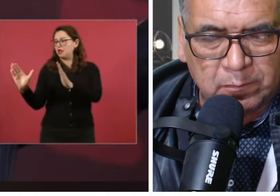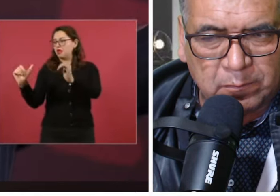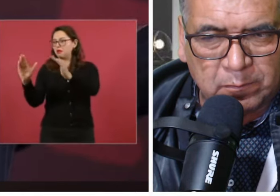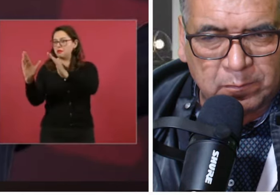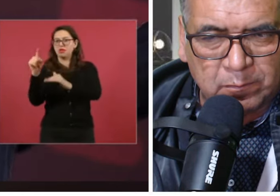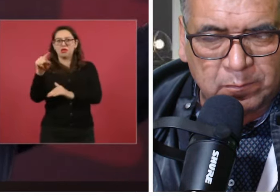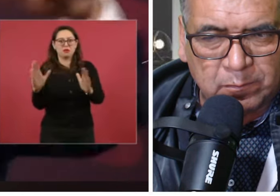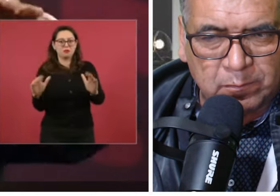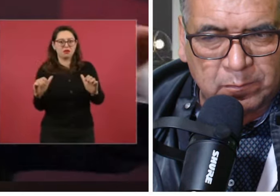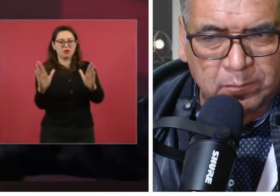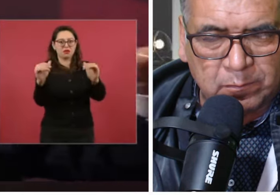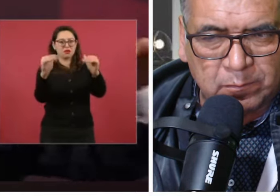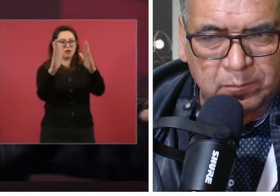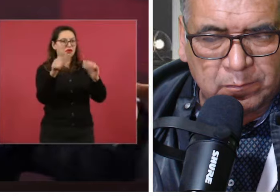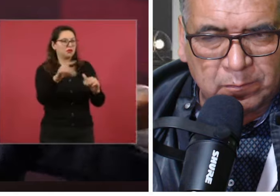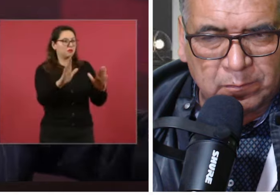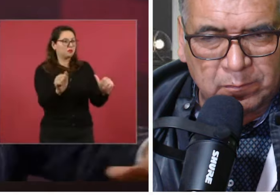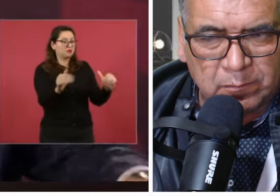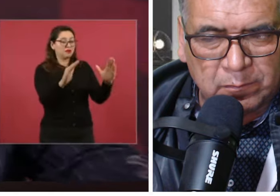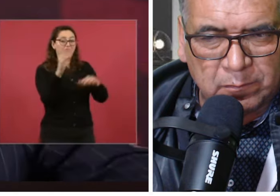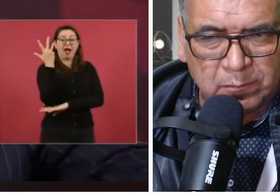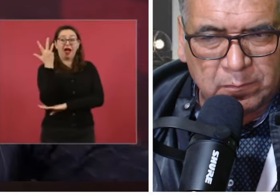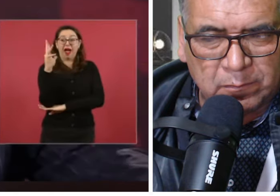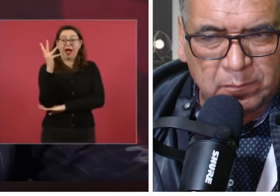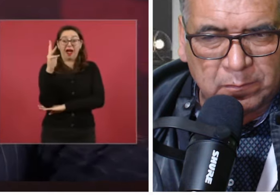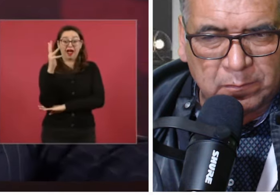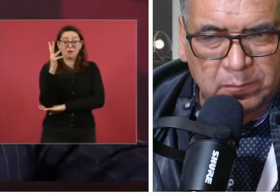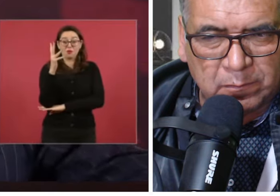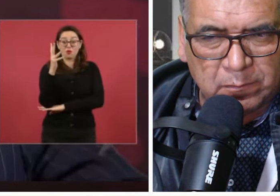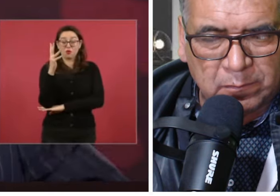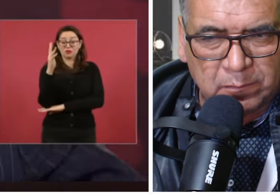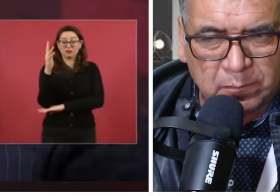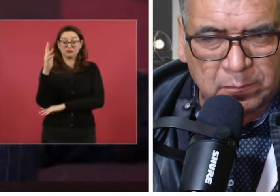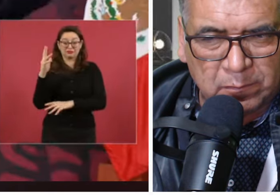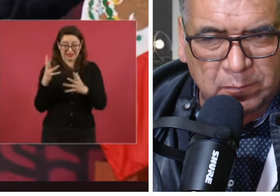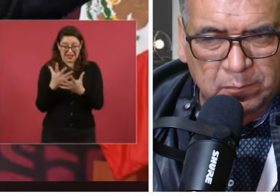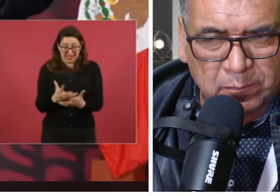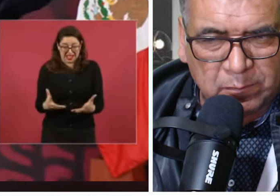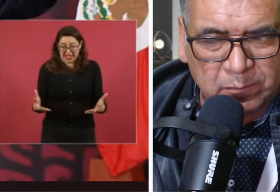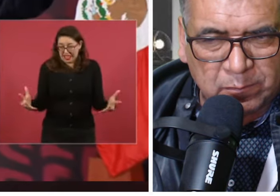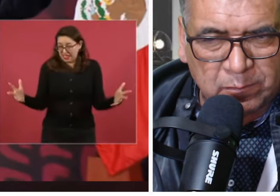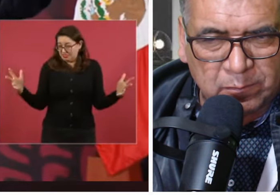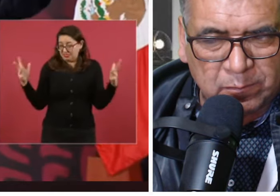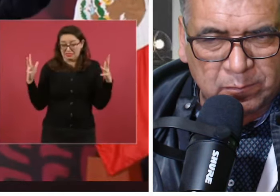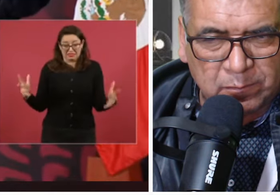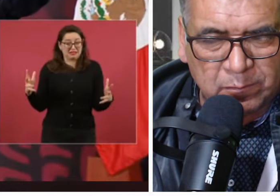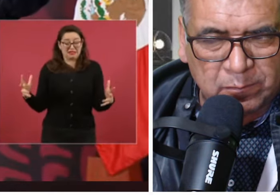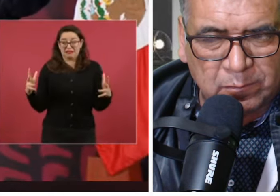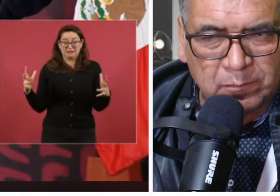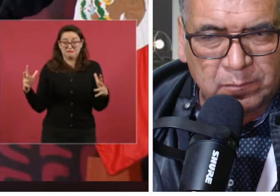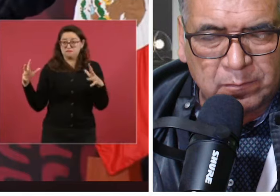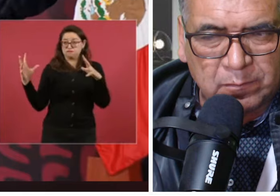desde arriba y las copas de los árboles abajo. Pero árboles enormes